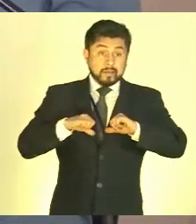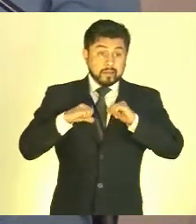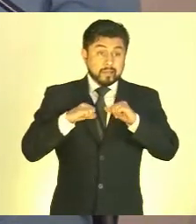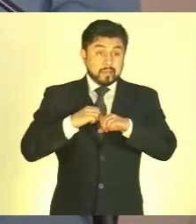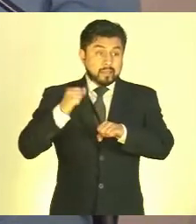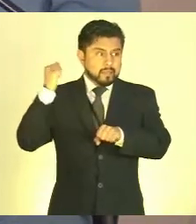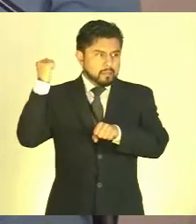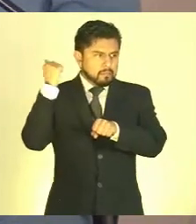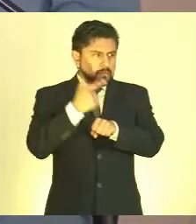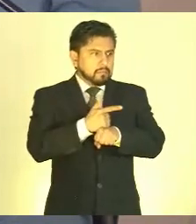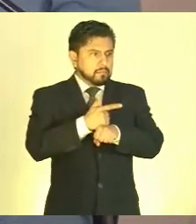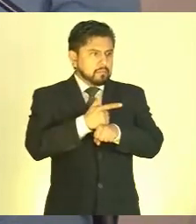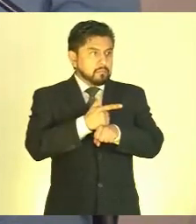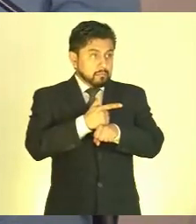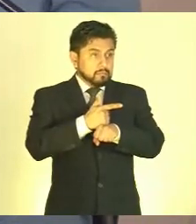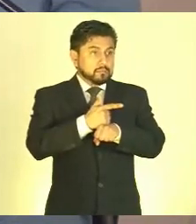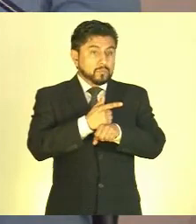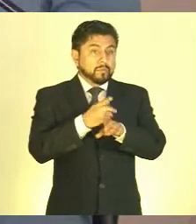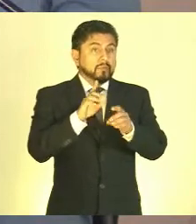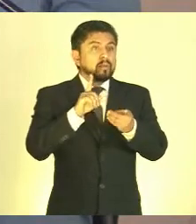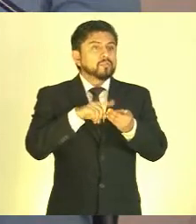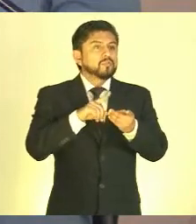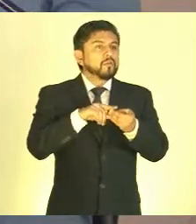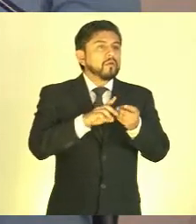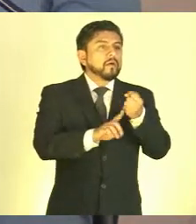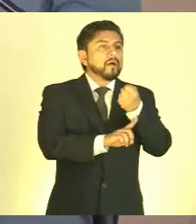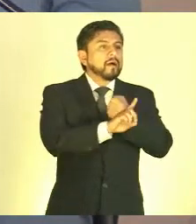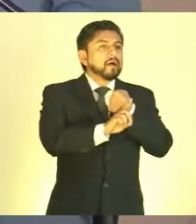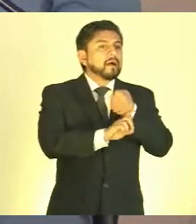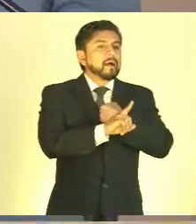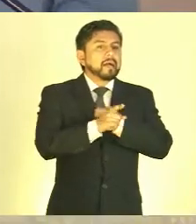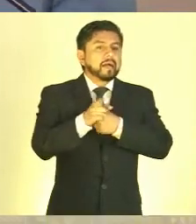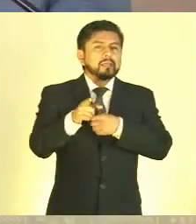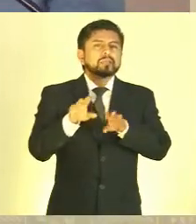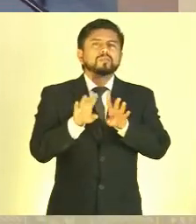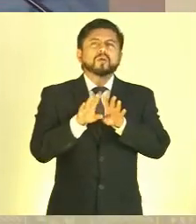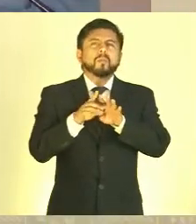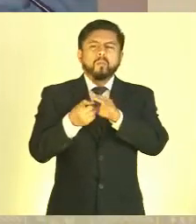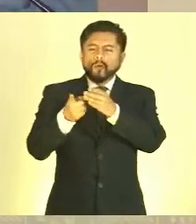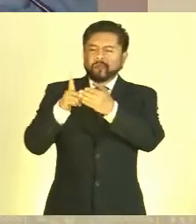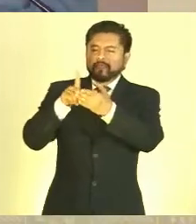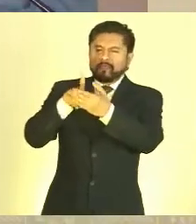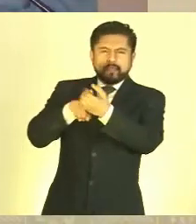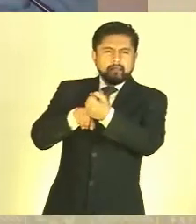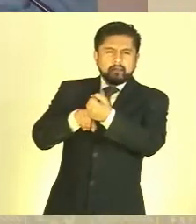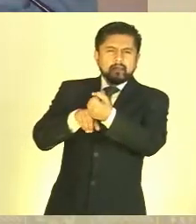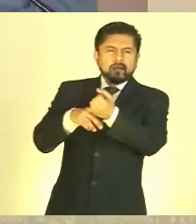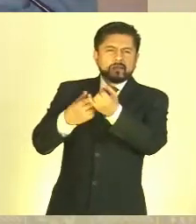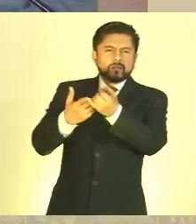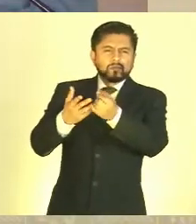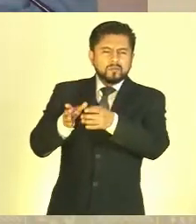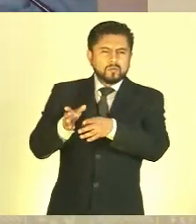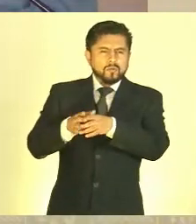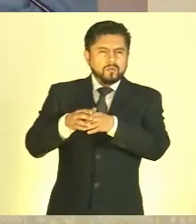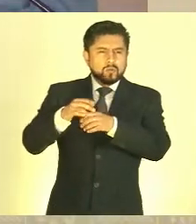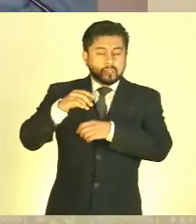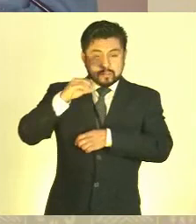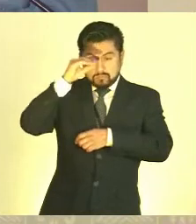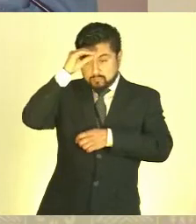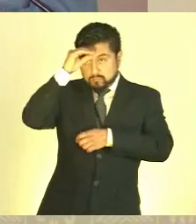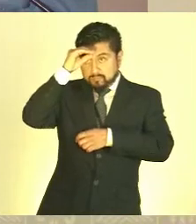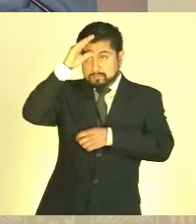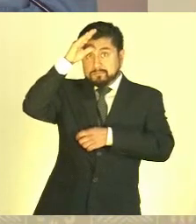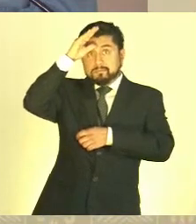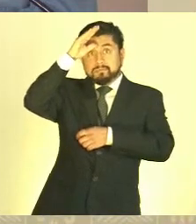la falla. Es decir, esta inteligencia natural, tal vez silvestre, pero que tiene